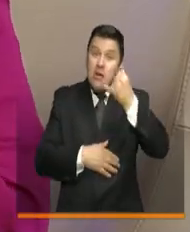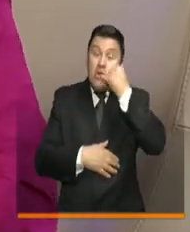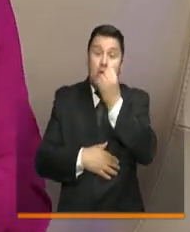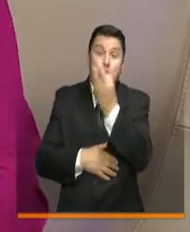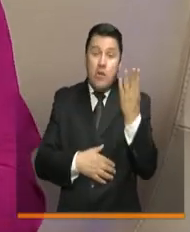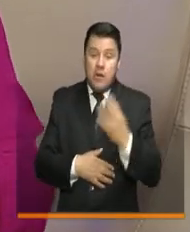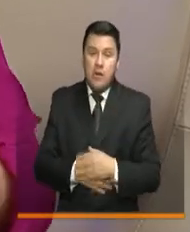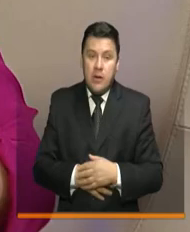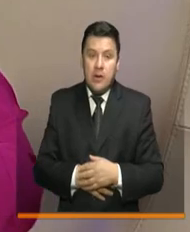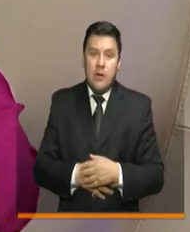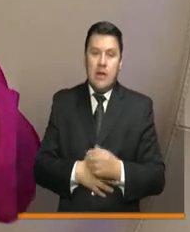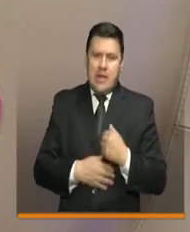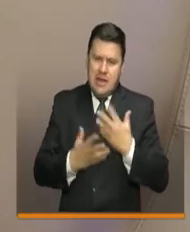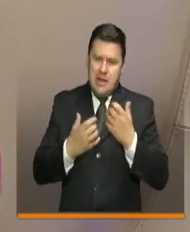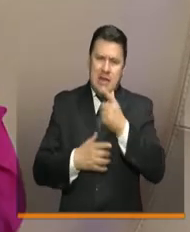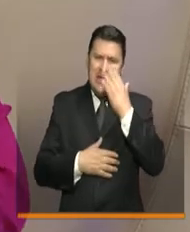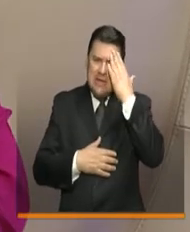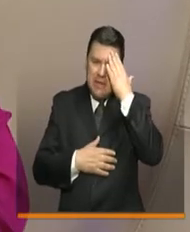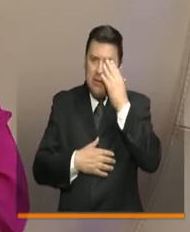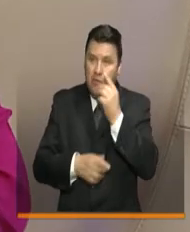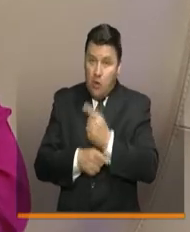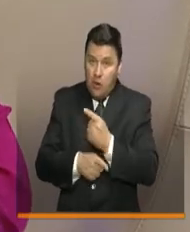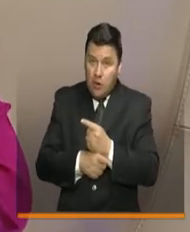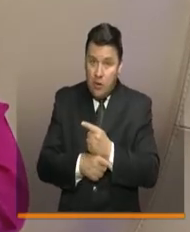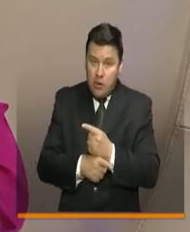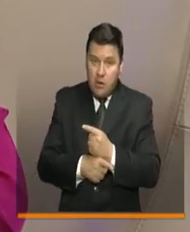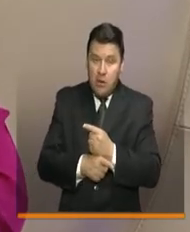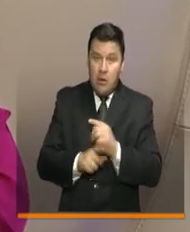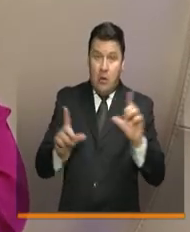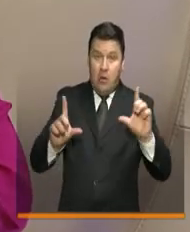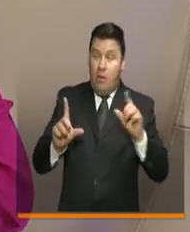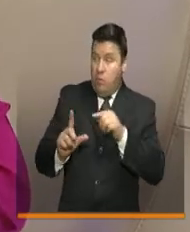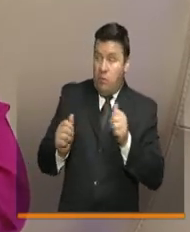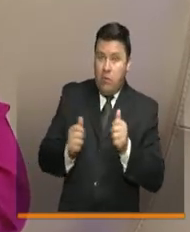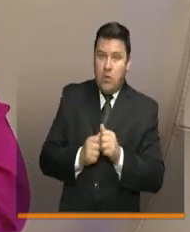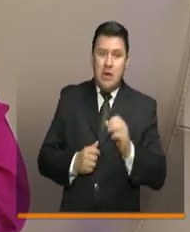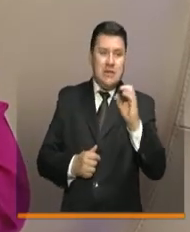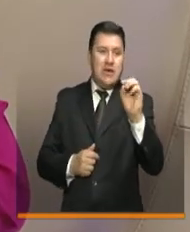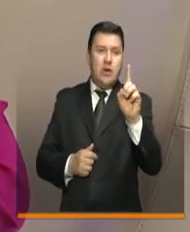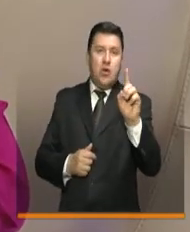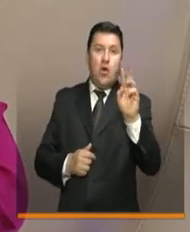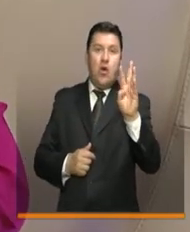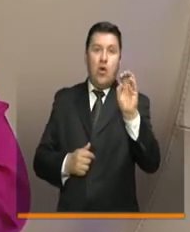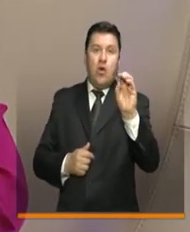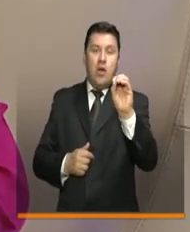telefónica, que sería lo que yo quisiera saber si estoy allí en la pantalla con ustedes,